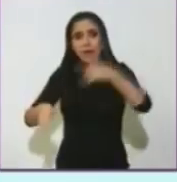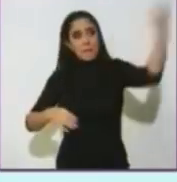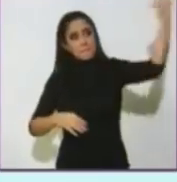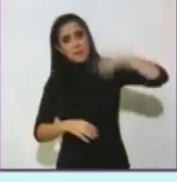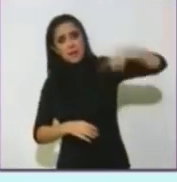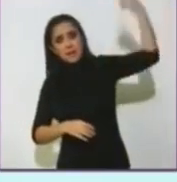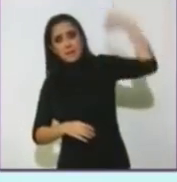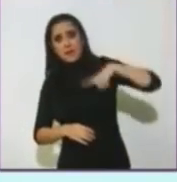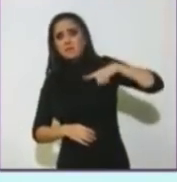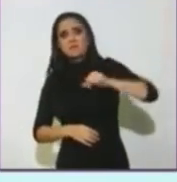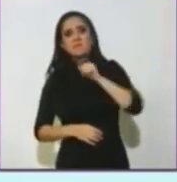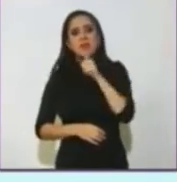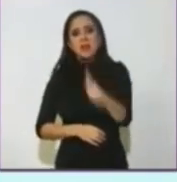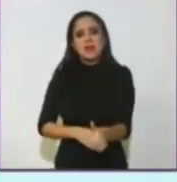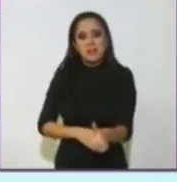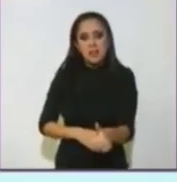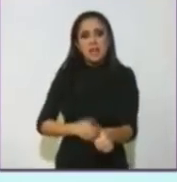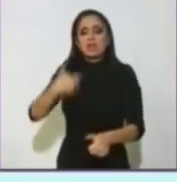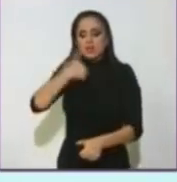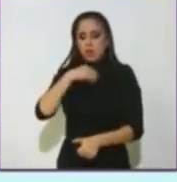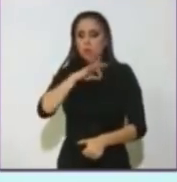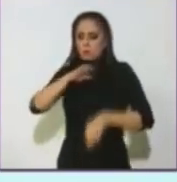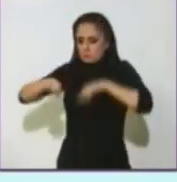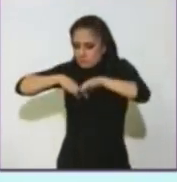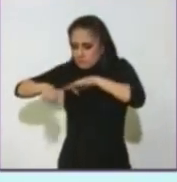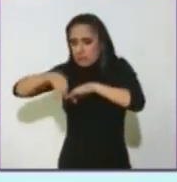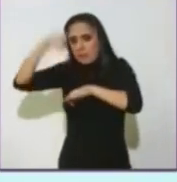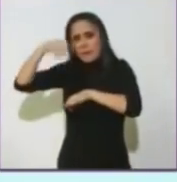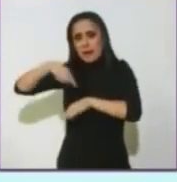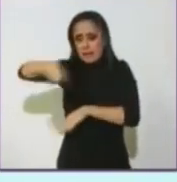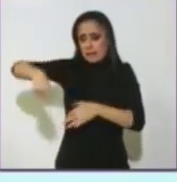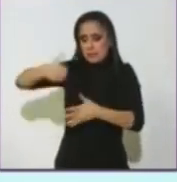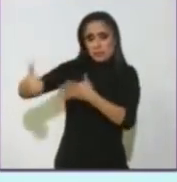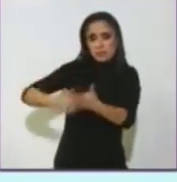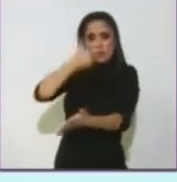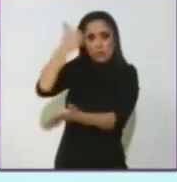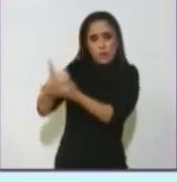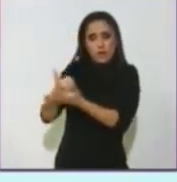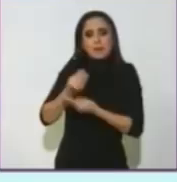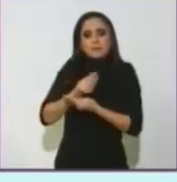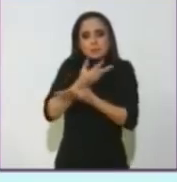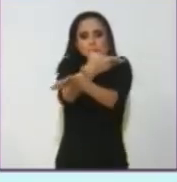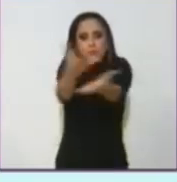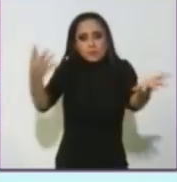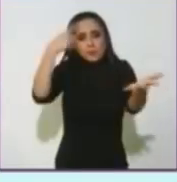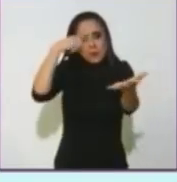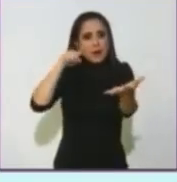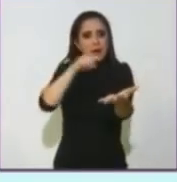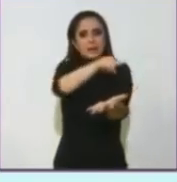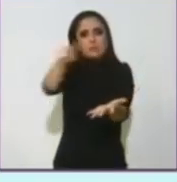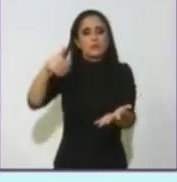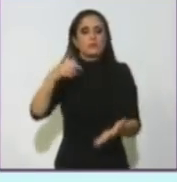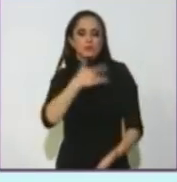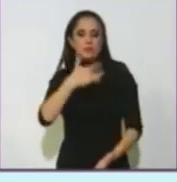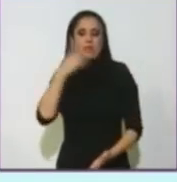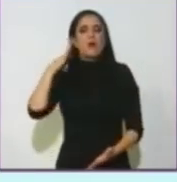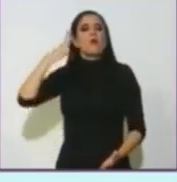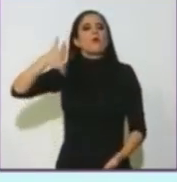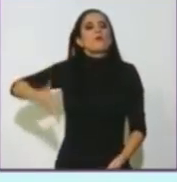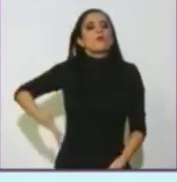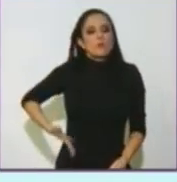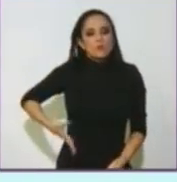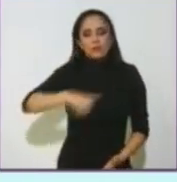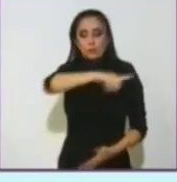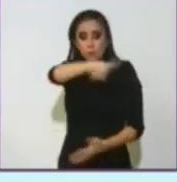mande yo te puedo entregar una ciudad de la que tú y tu familia se sientan orgullosos y en la que puedan